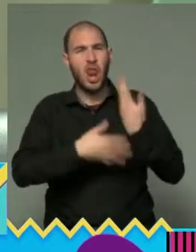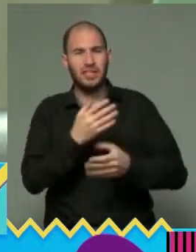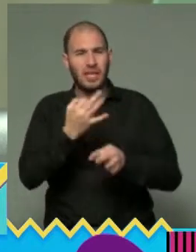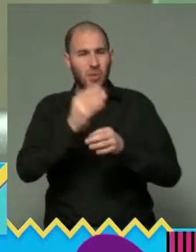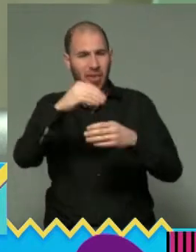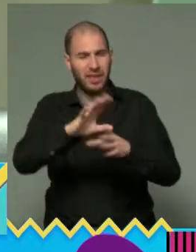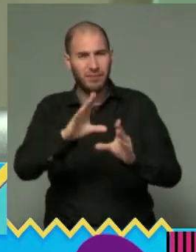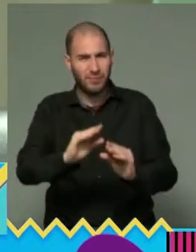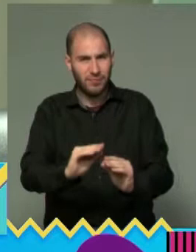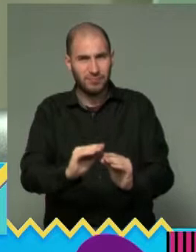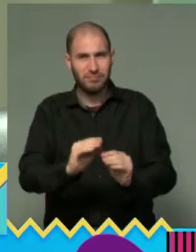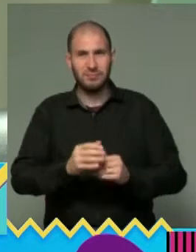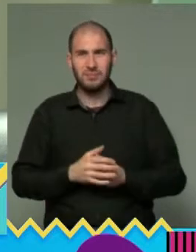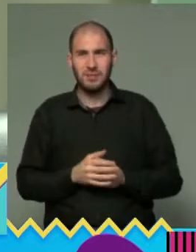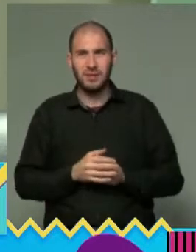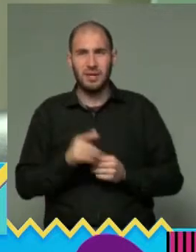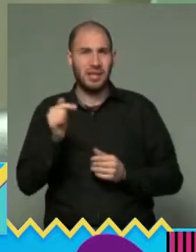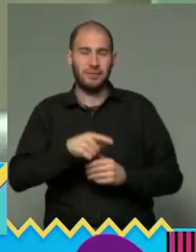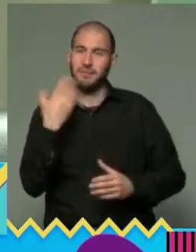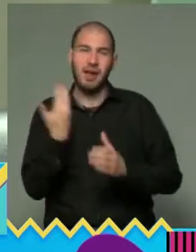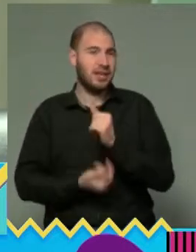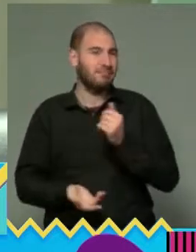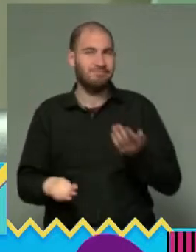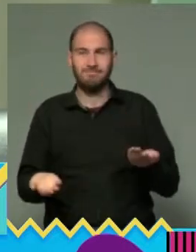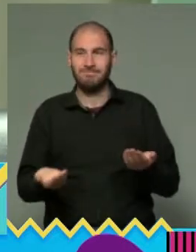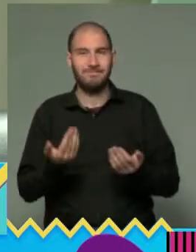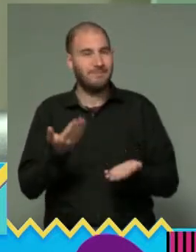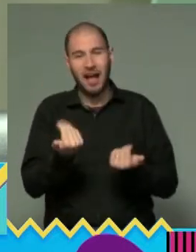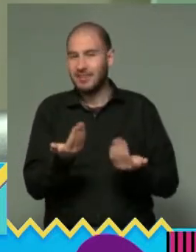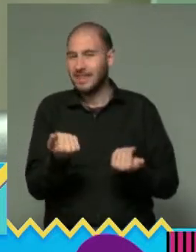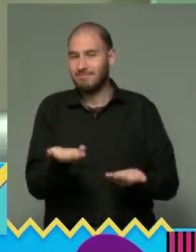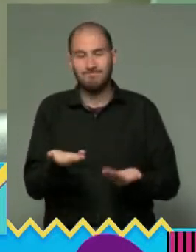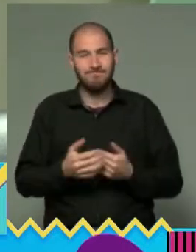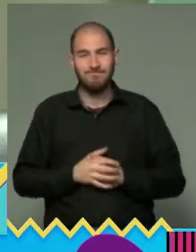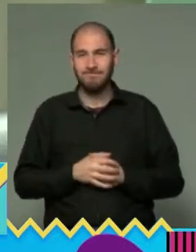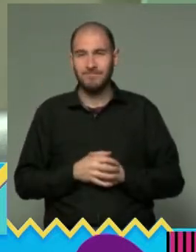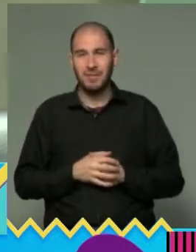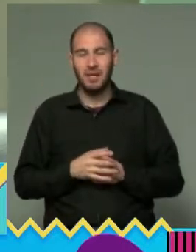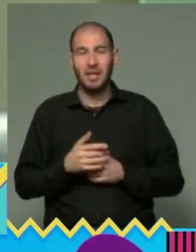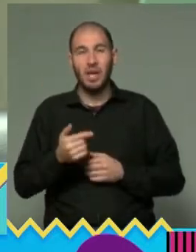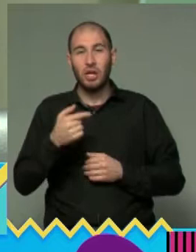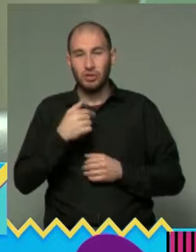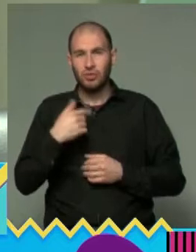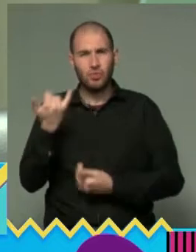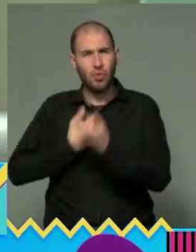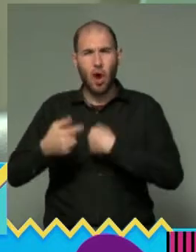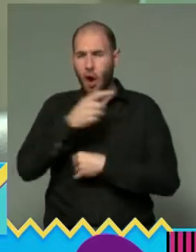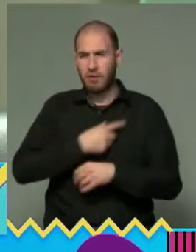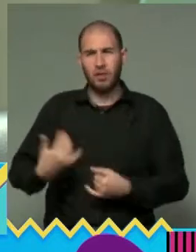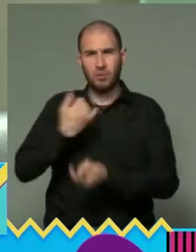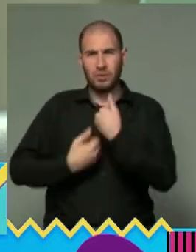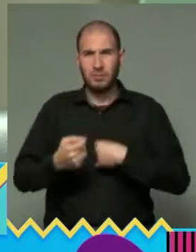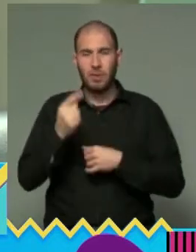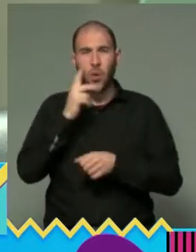las escuelas, claramente va a fracasar, es insuficiente. Yo escuché al señor gobernador decir que para que se